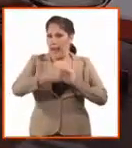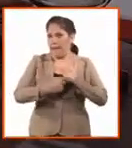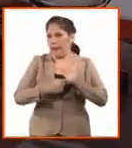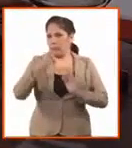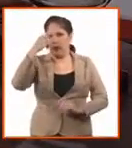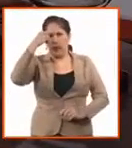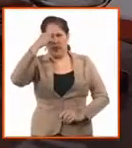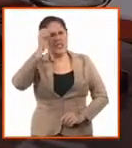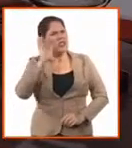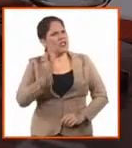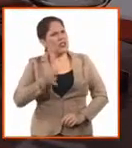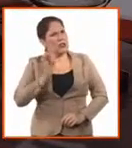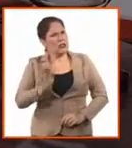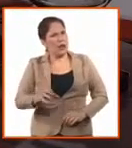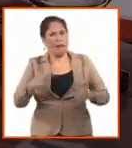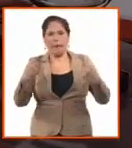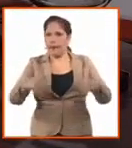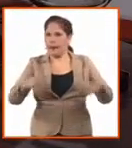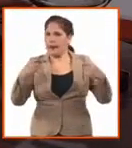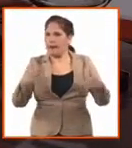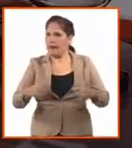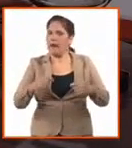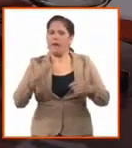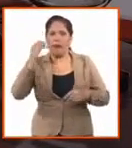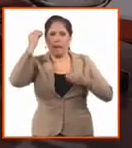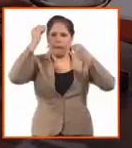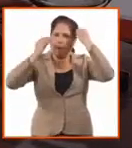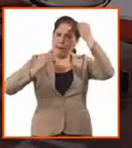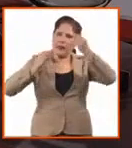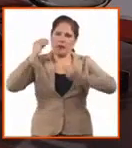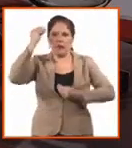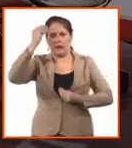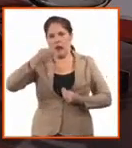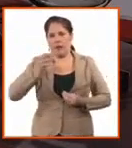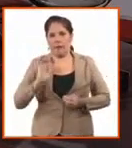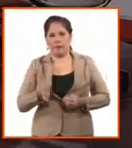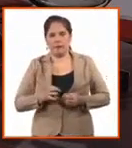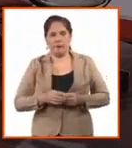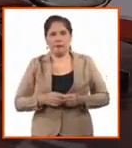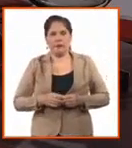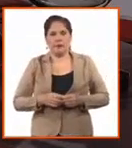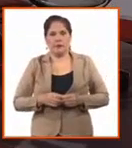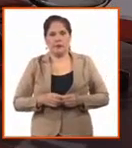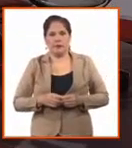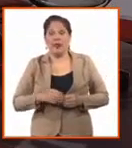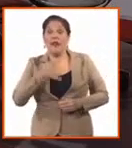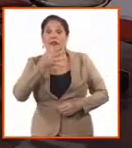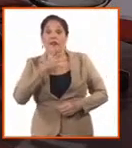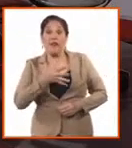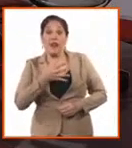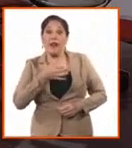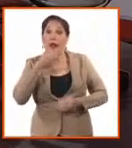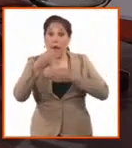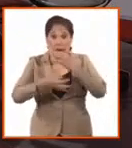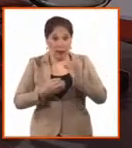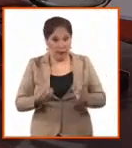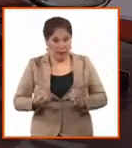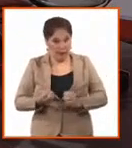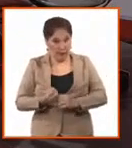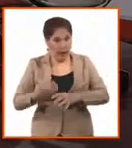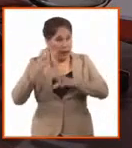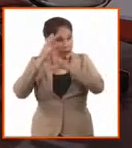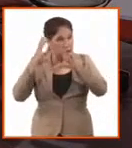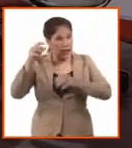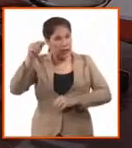siempre hay que retomar emilio porque en fidel estaba acabada la idea del papel de la ciencia